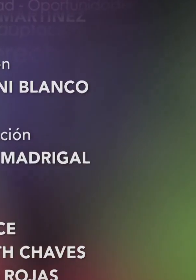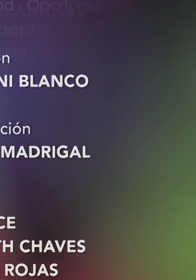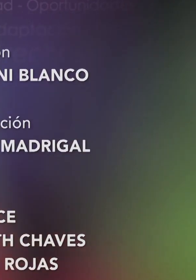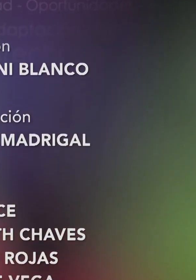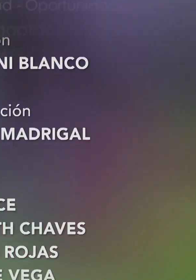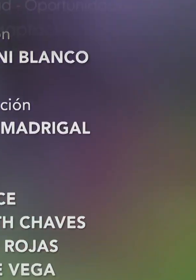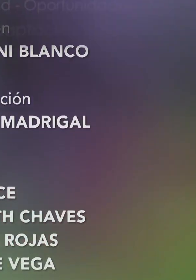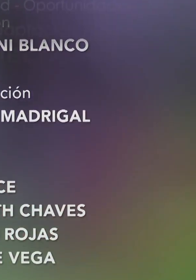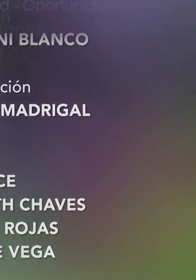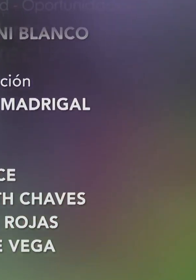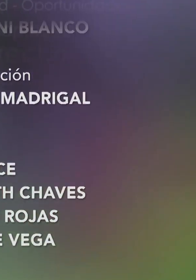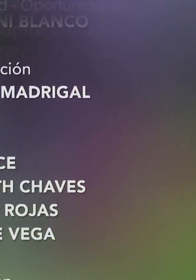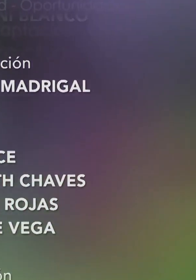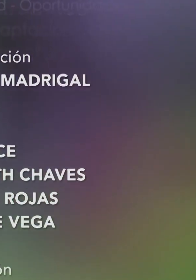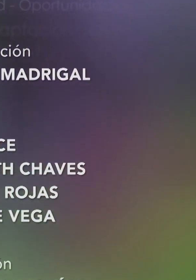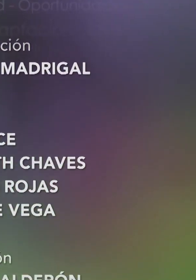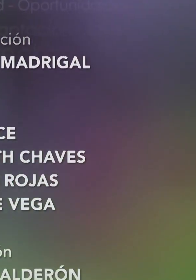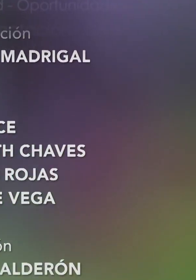así